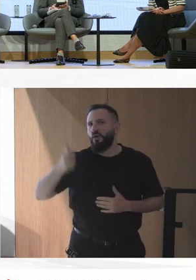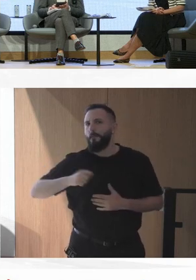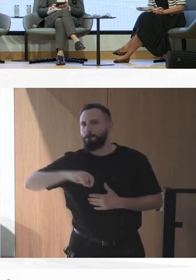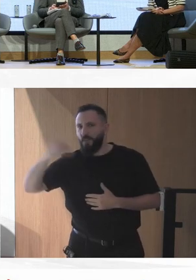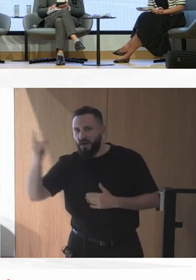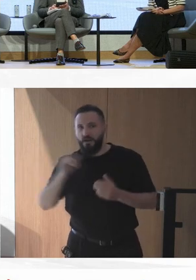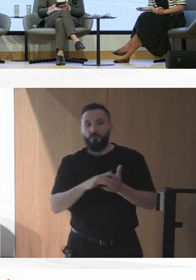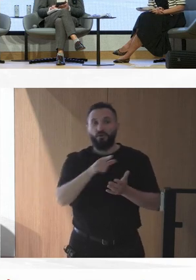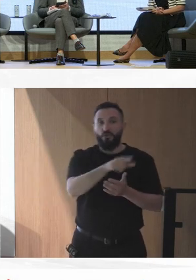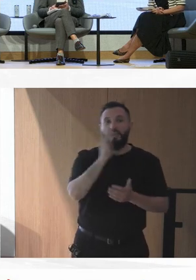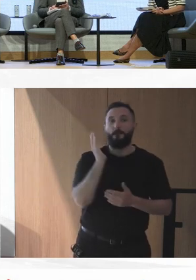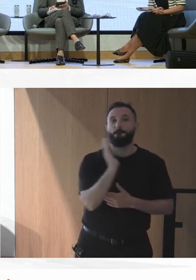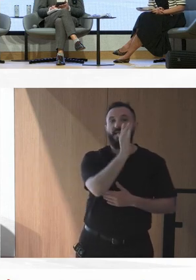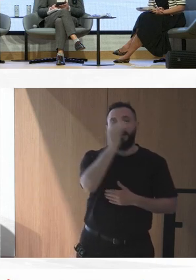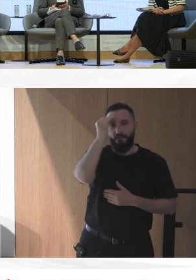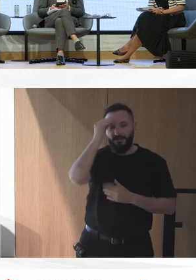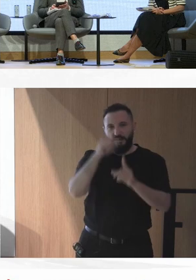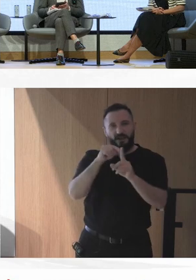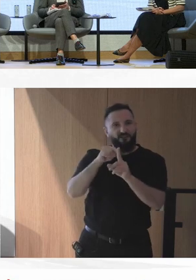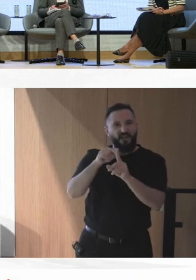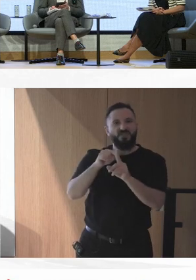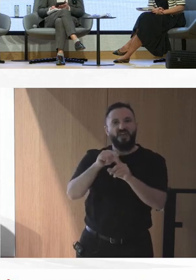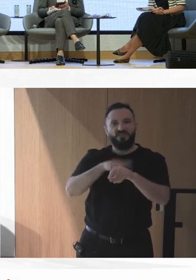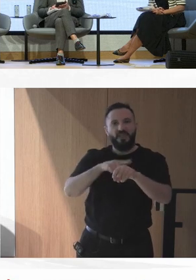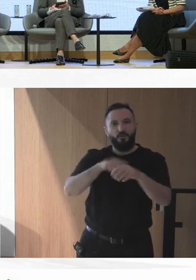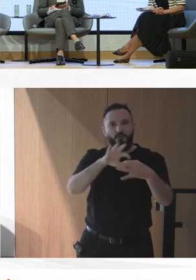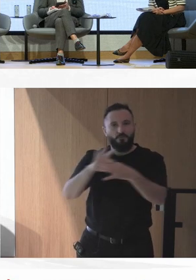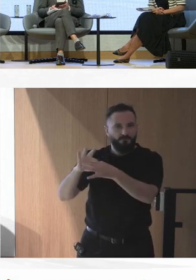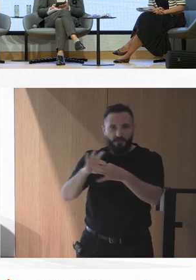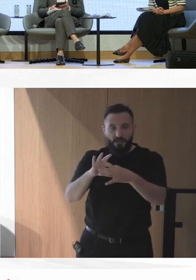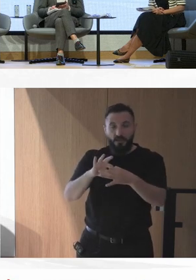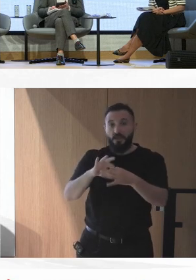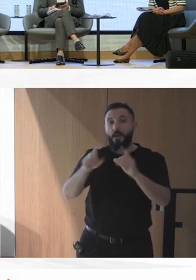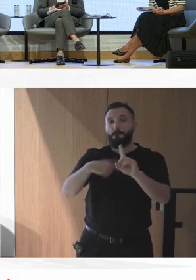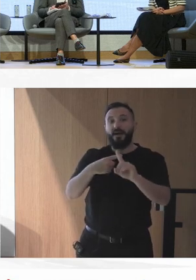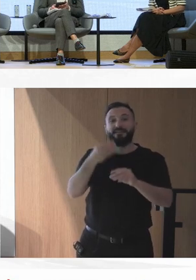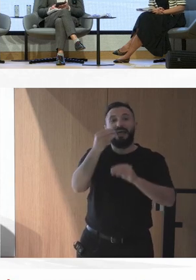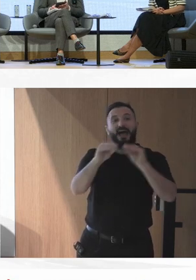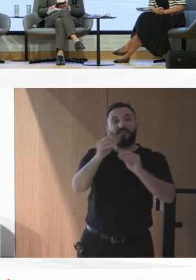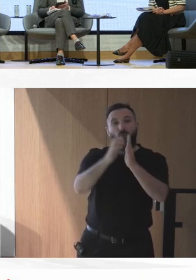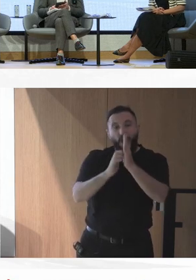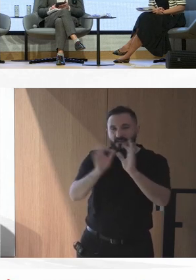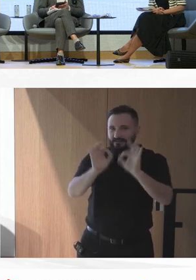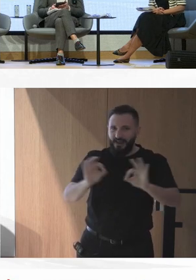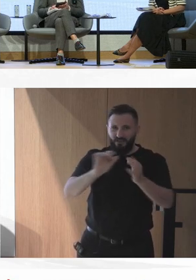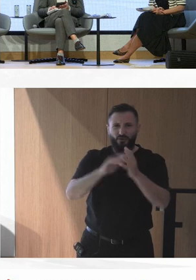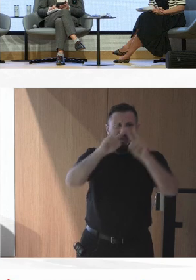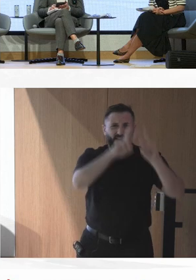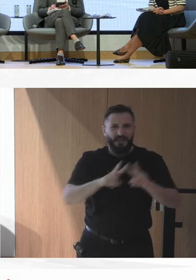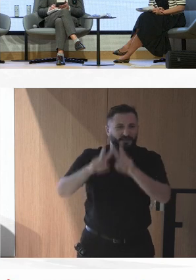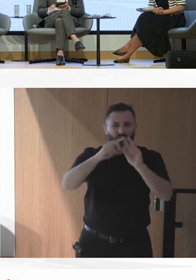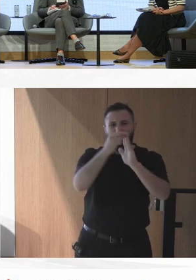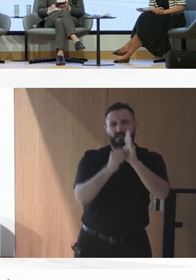es la pena abstractamente considerada, ¿no?, y no se tienen en cuenta otras atenuantes. La revisión de las medidas casi nunca da lugar al